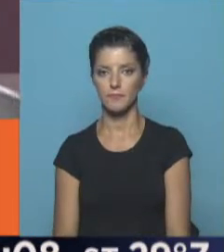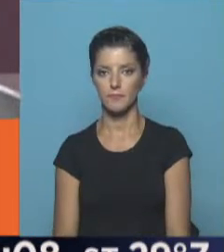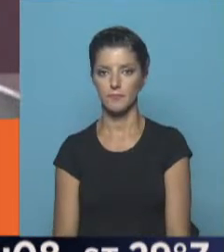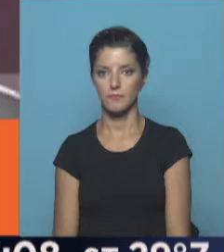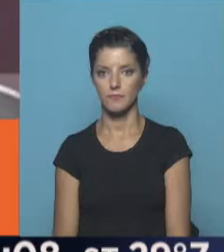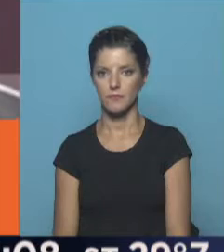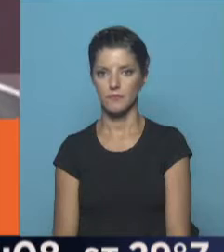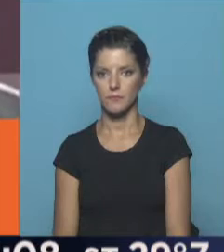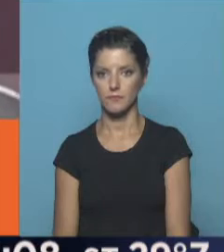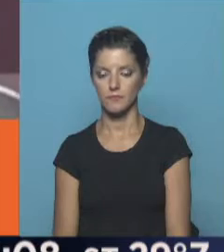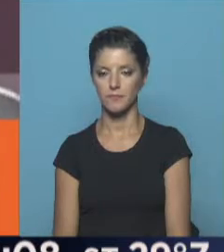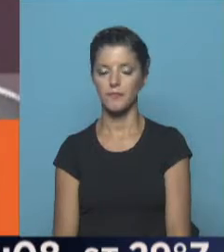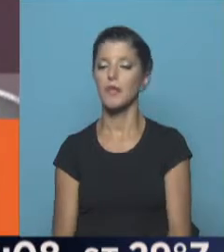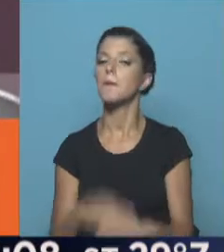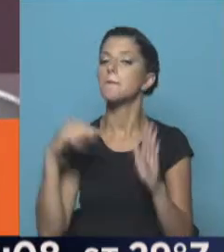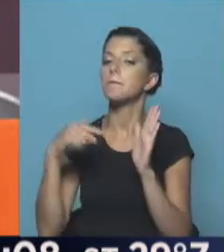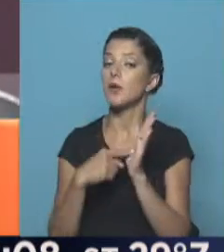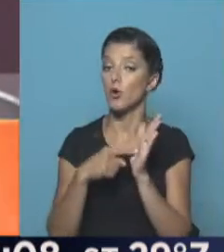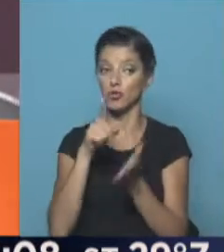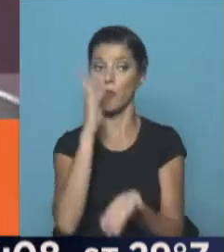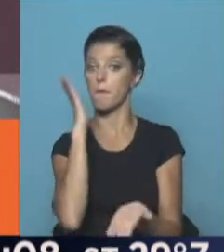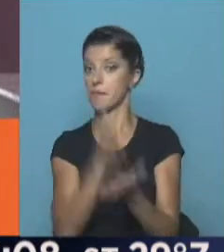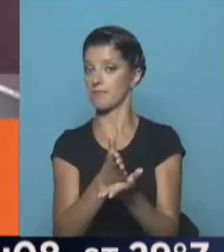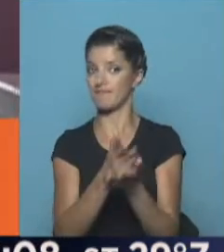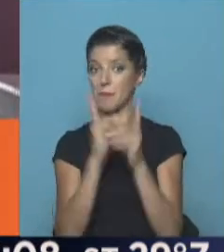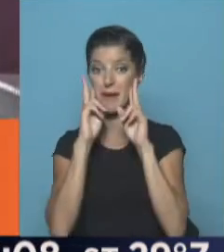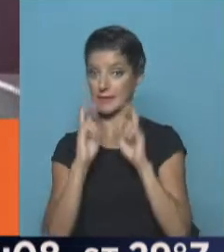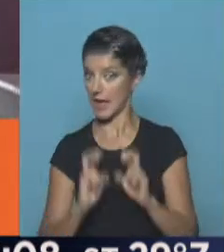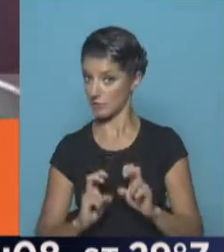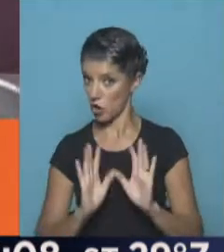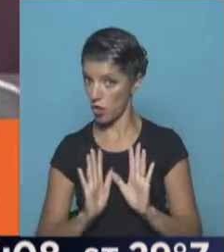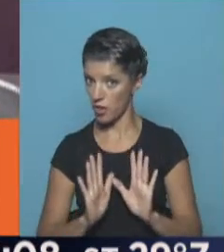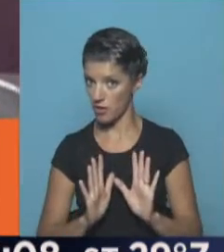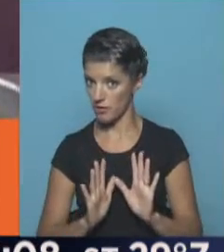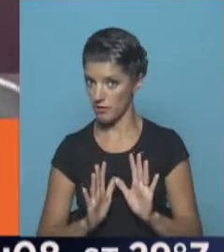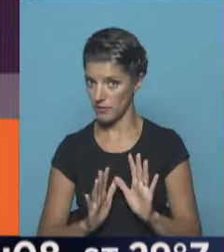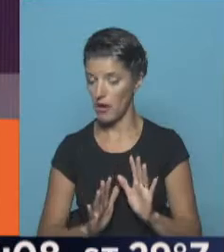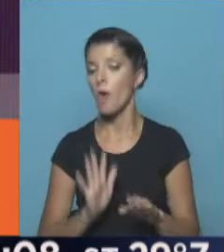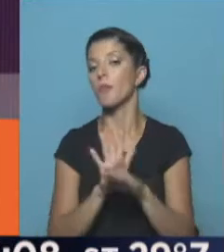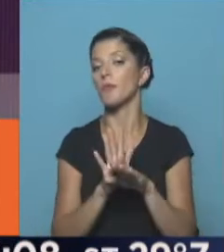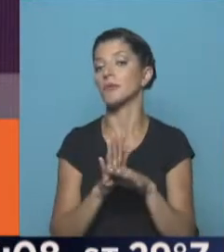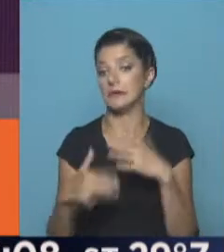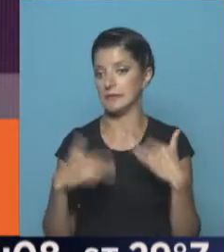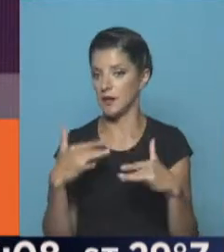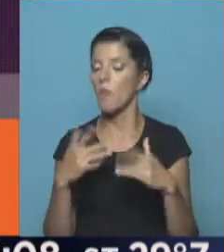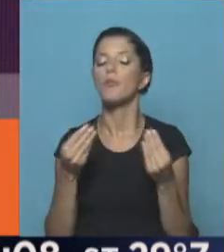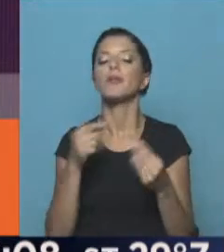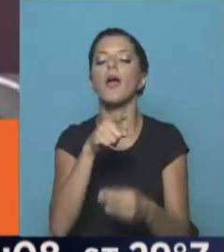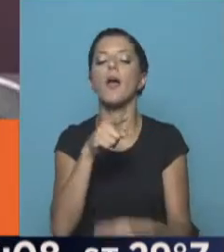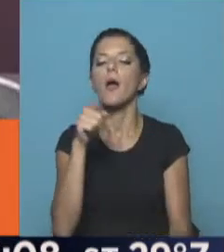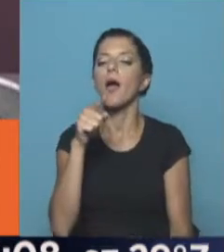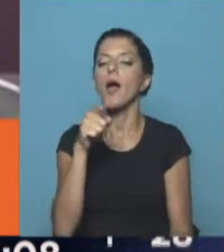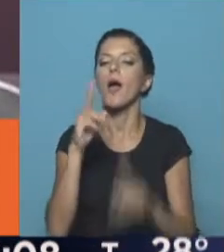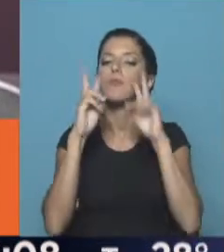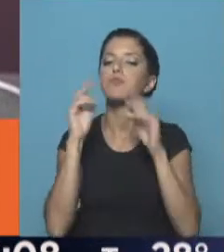conversaciones pero su imputación es de carácter leve si se quiere en algún sentido porque hablaba de cuestiones